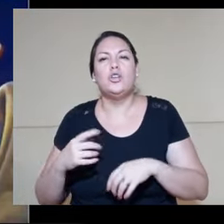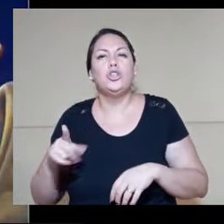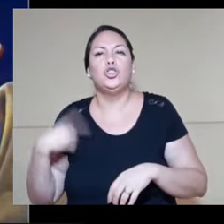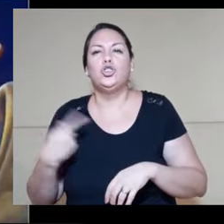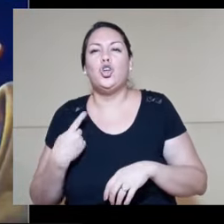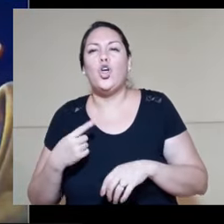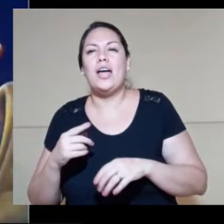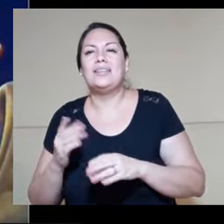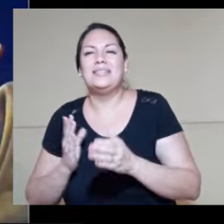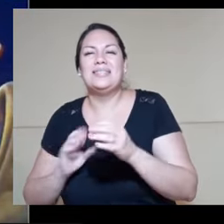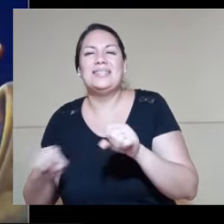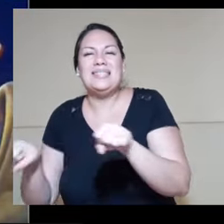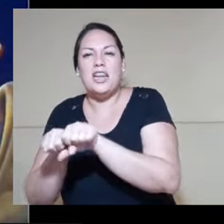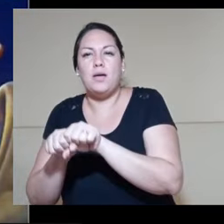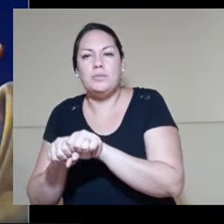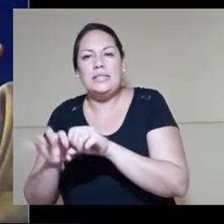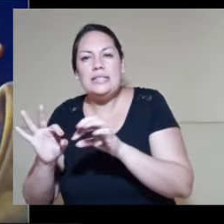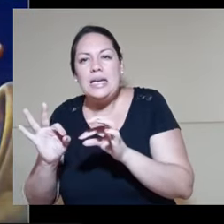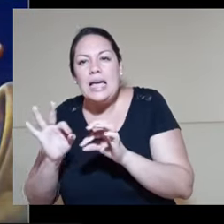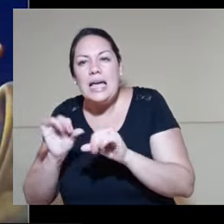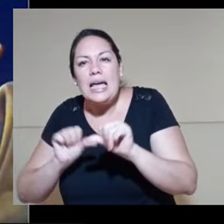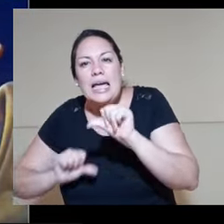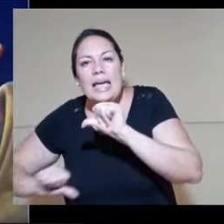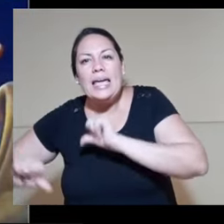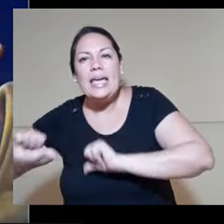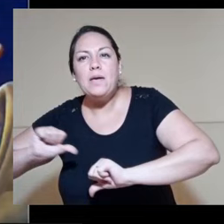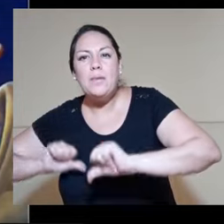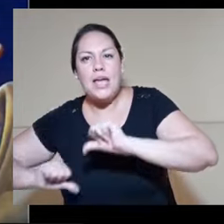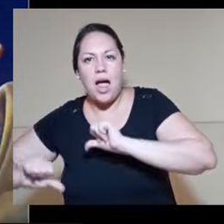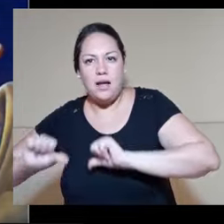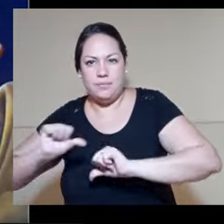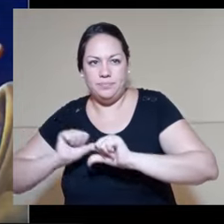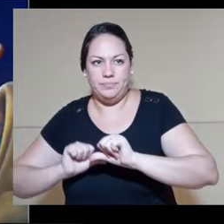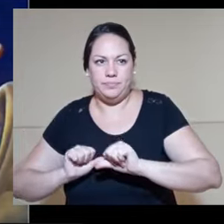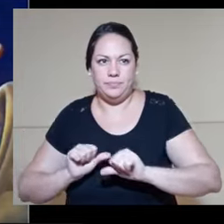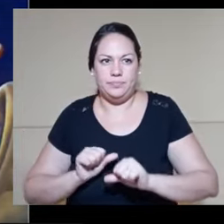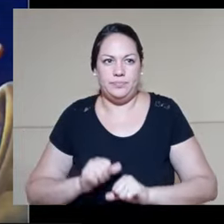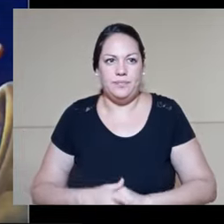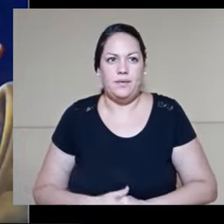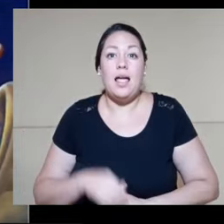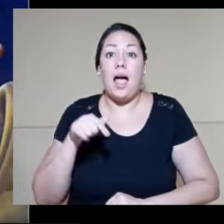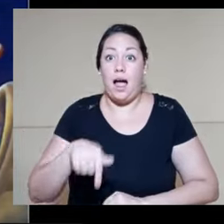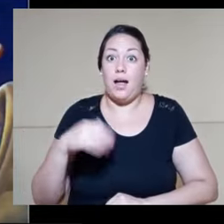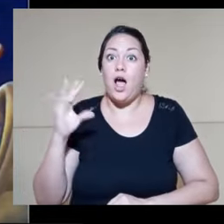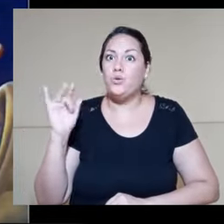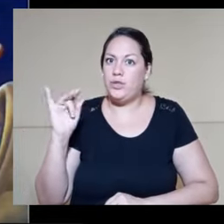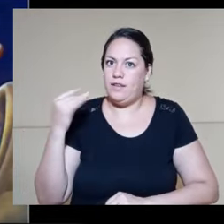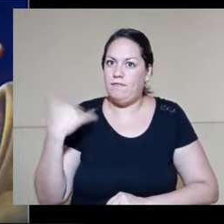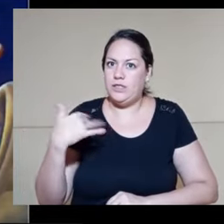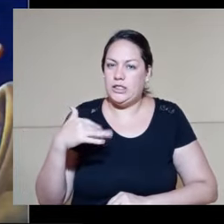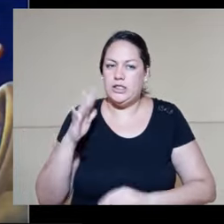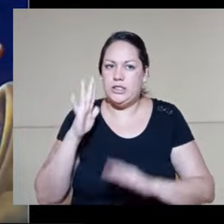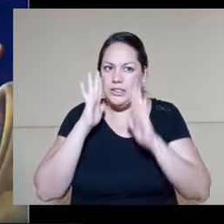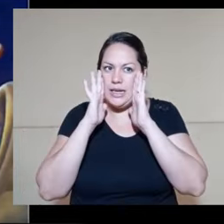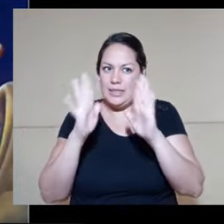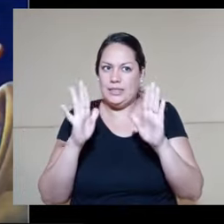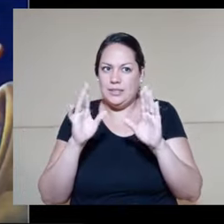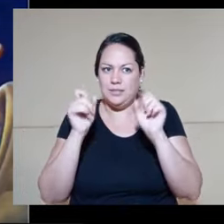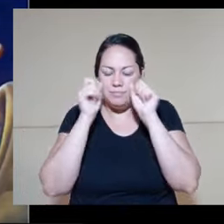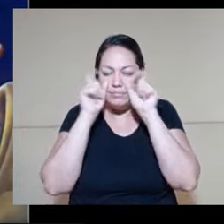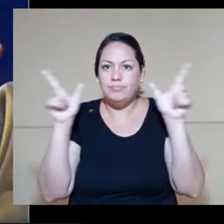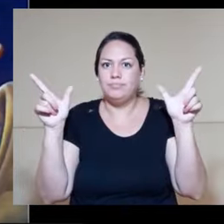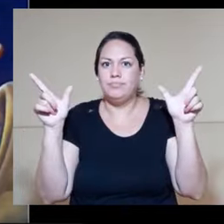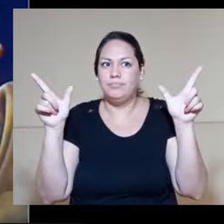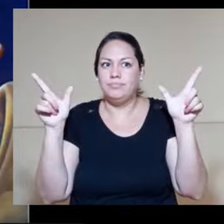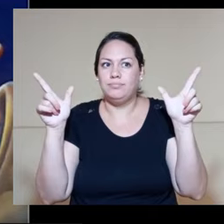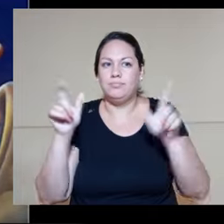En el cerebro tenemos casi toda sinapsis química. Química, bien. Sí. Bueno, y ahora viene acá la